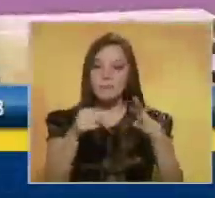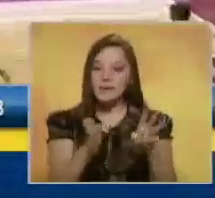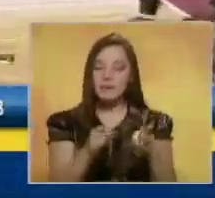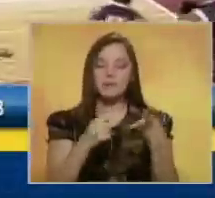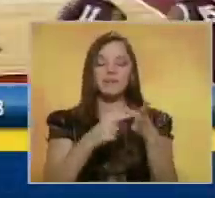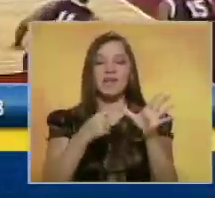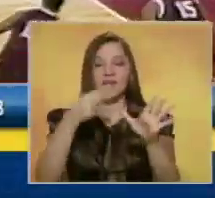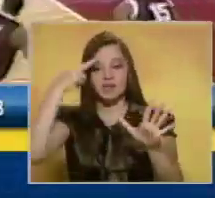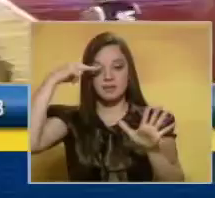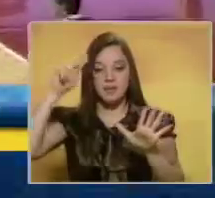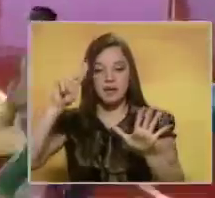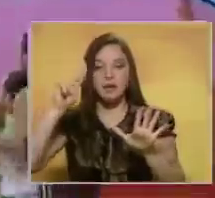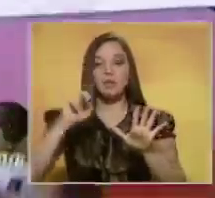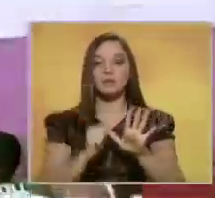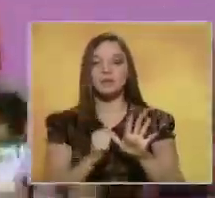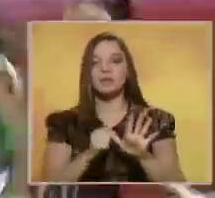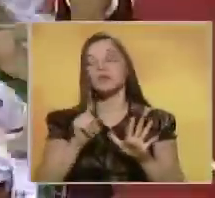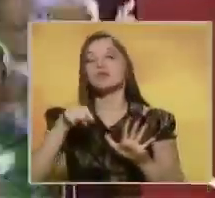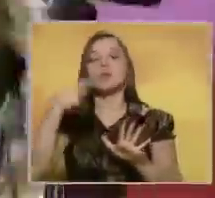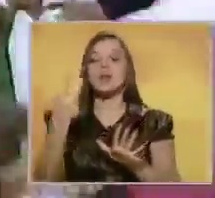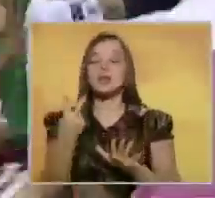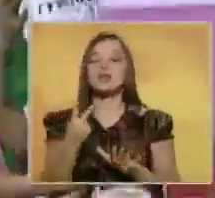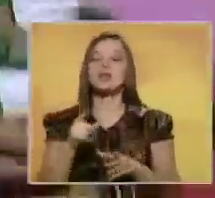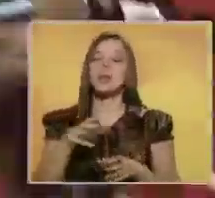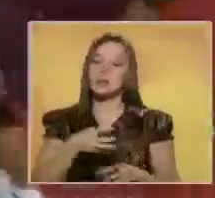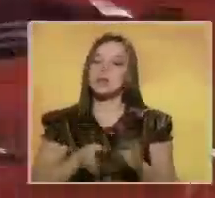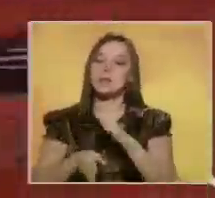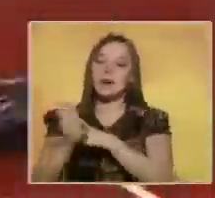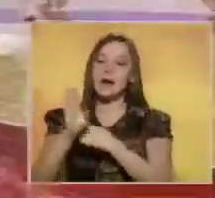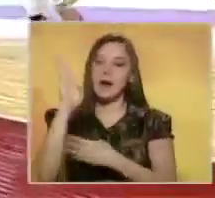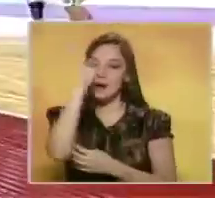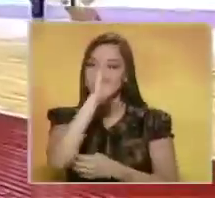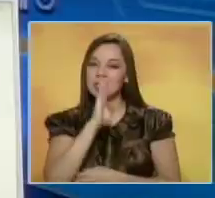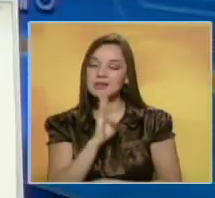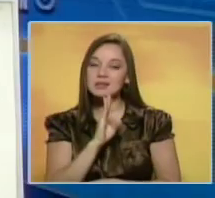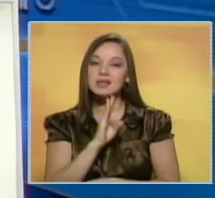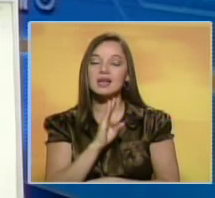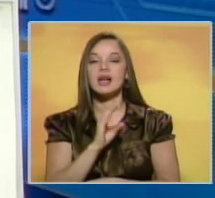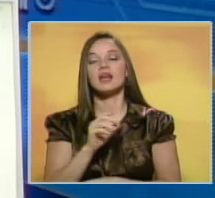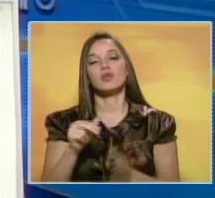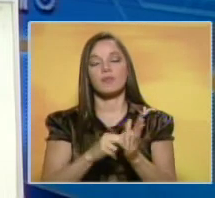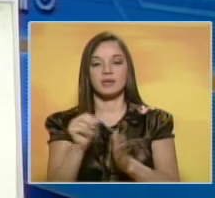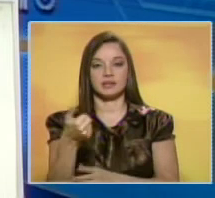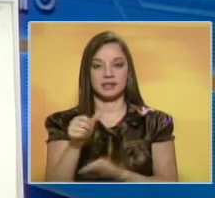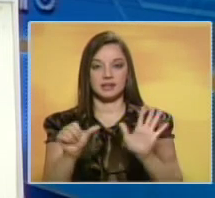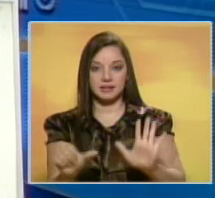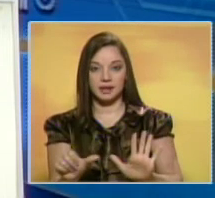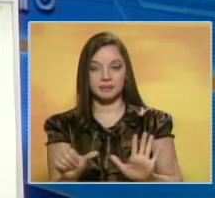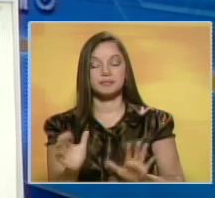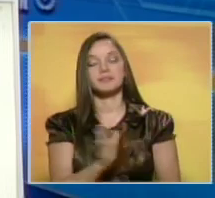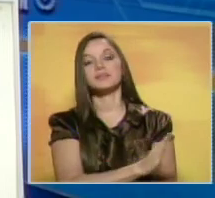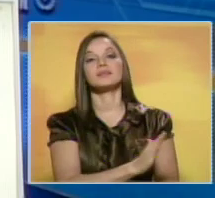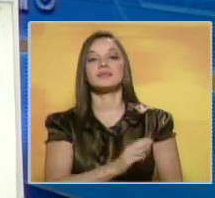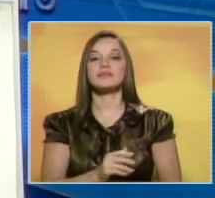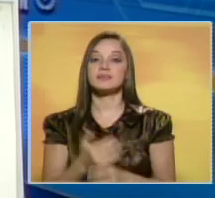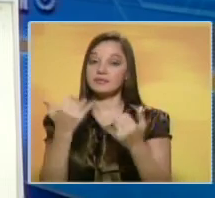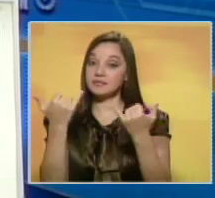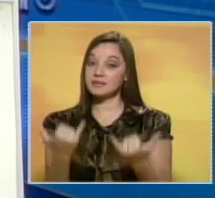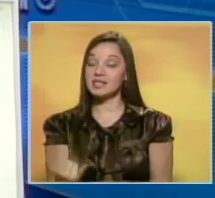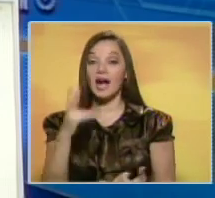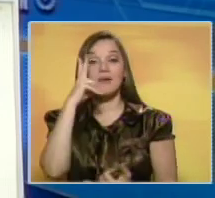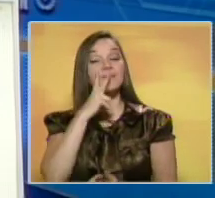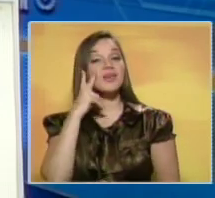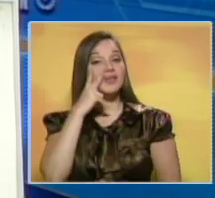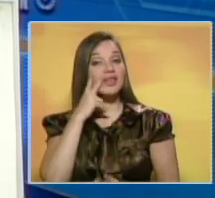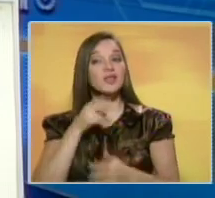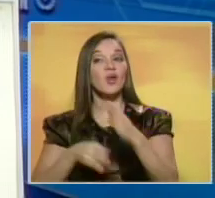otorga 2 cupos para los Juegos Olímpicos Río de Janeiro 2016. Y cambiamos al fútbol porque la Vinotinto ya está en Jamaica para disputar